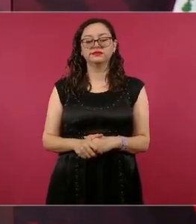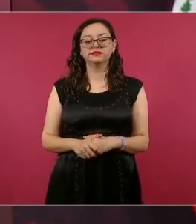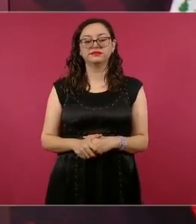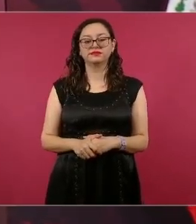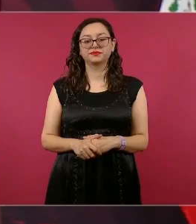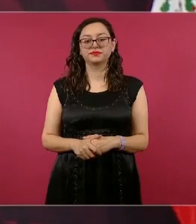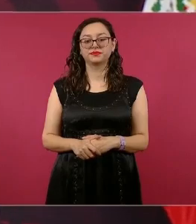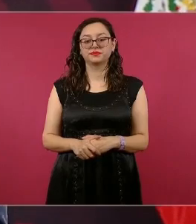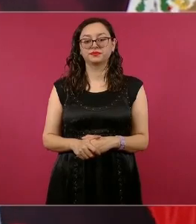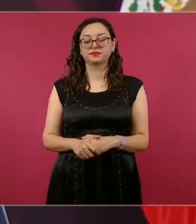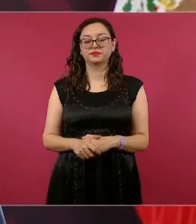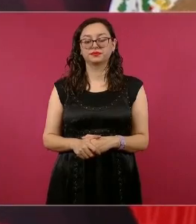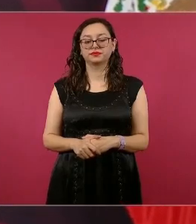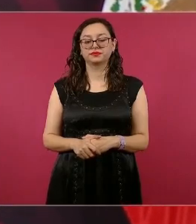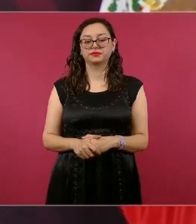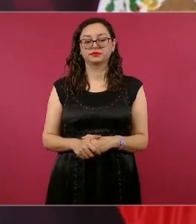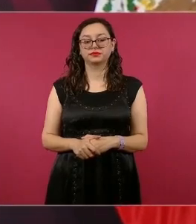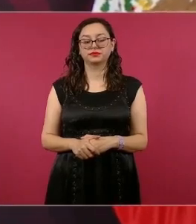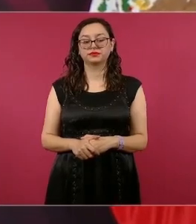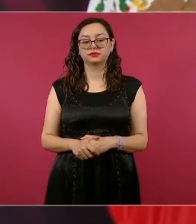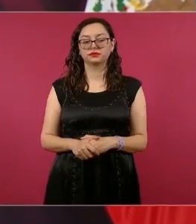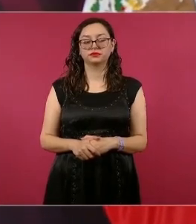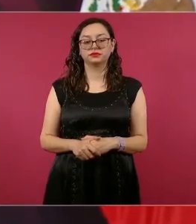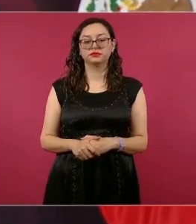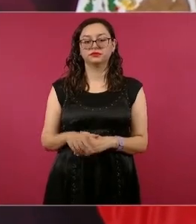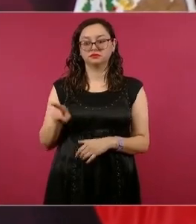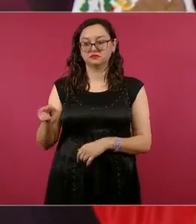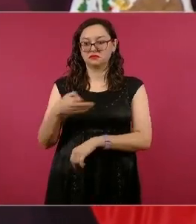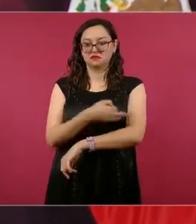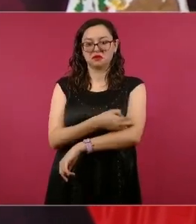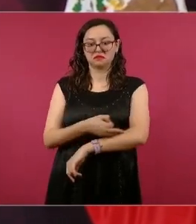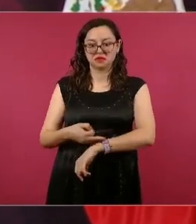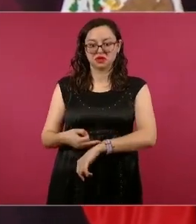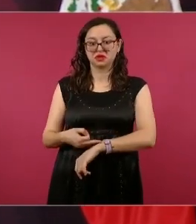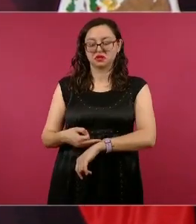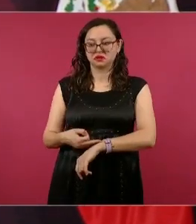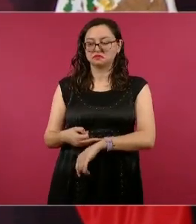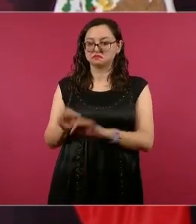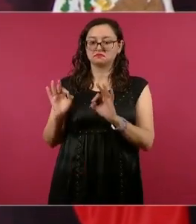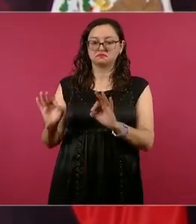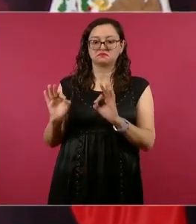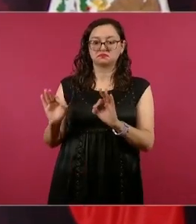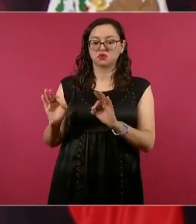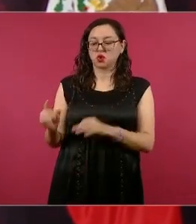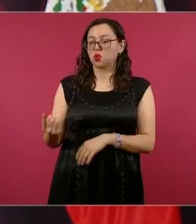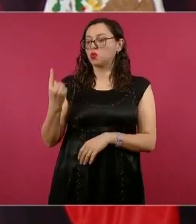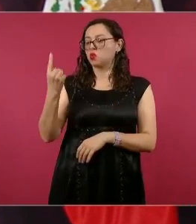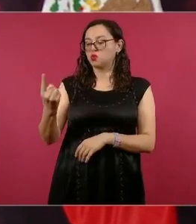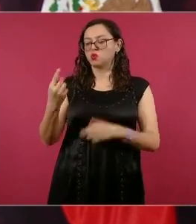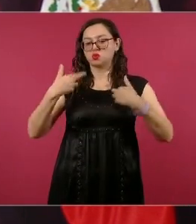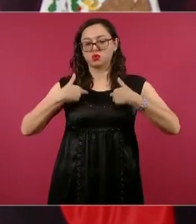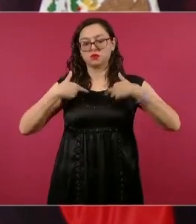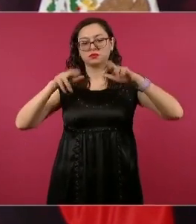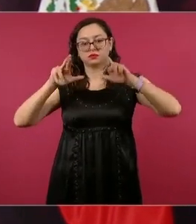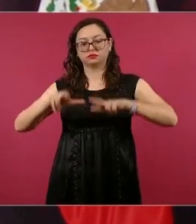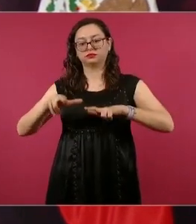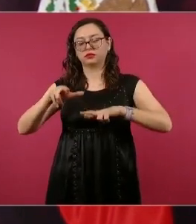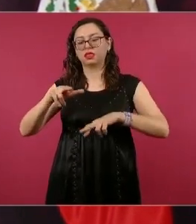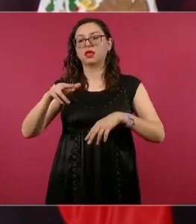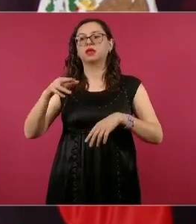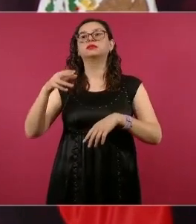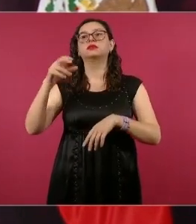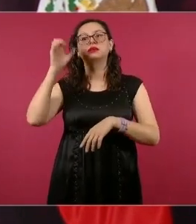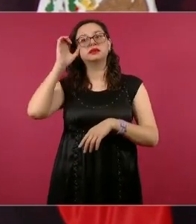uno, es una familia que es ejemplar, uno de ellos fue embajador en China, otro